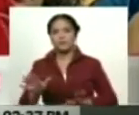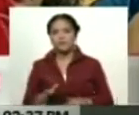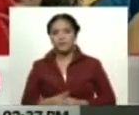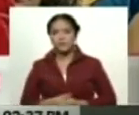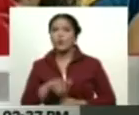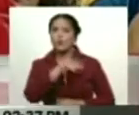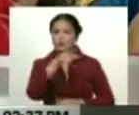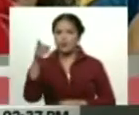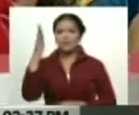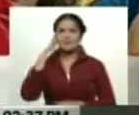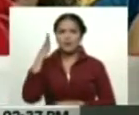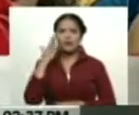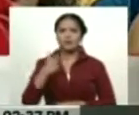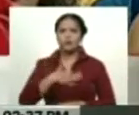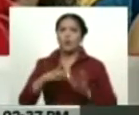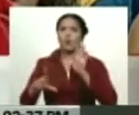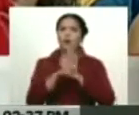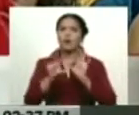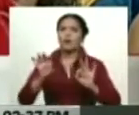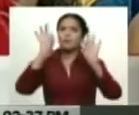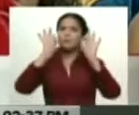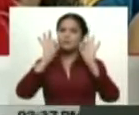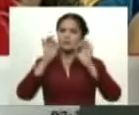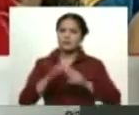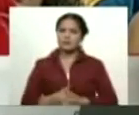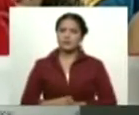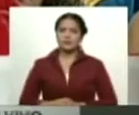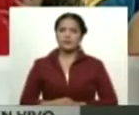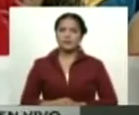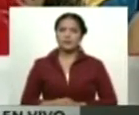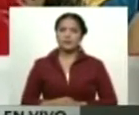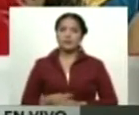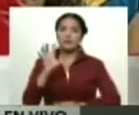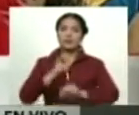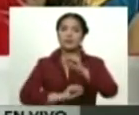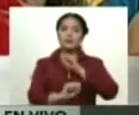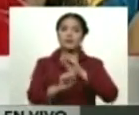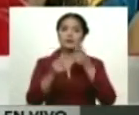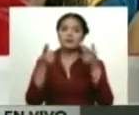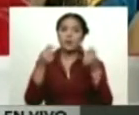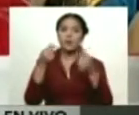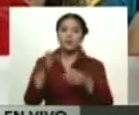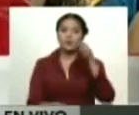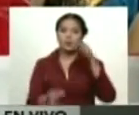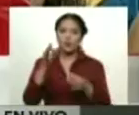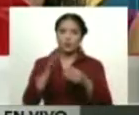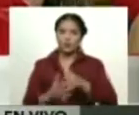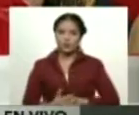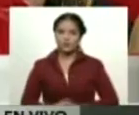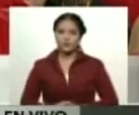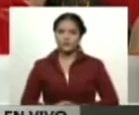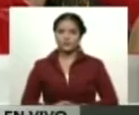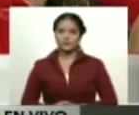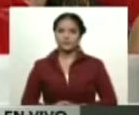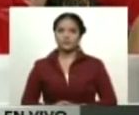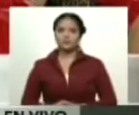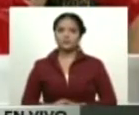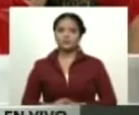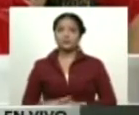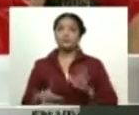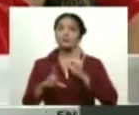Ustedes saben que yo emití con ley habilitante una ley de defensa de los precios justos. Esa